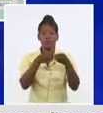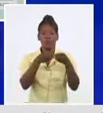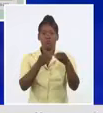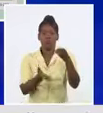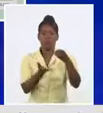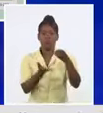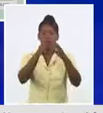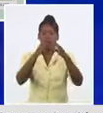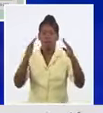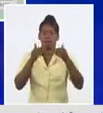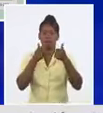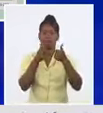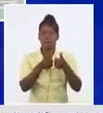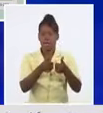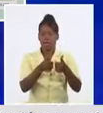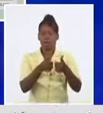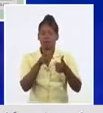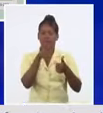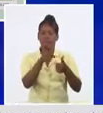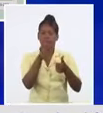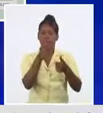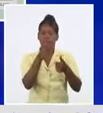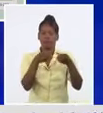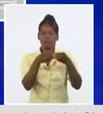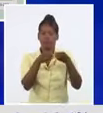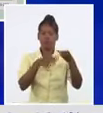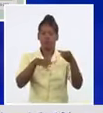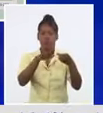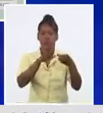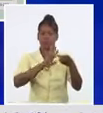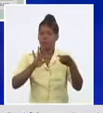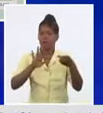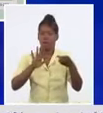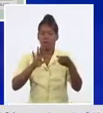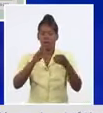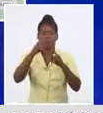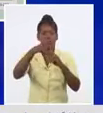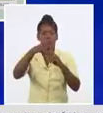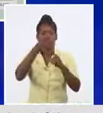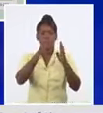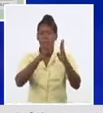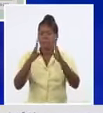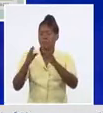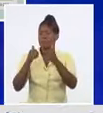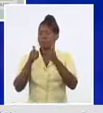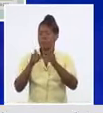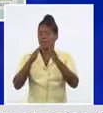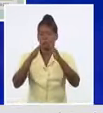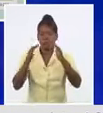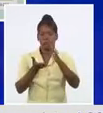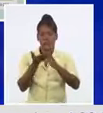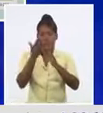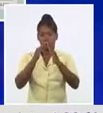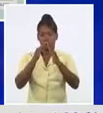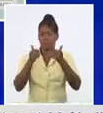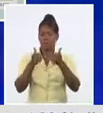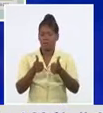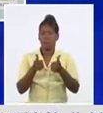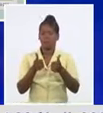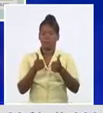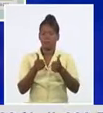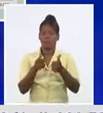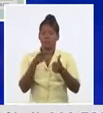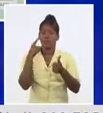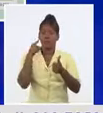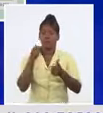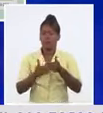ha sido superior al número de pacientes que han ingresado, el número de altas que se han venido dando.